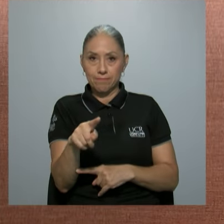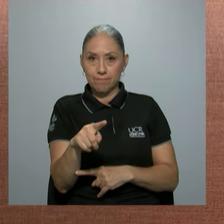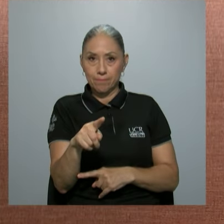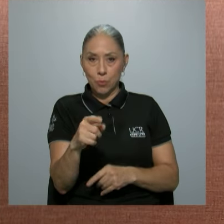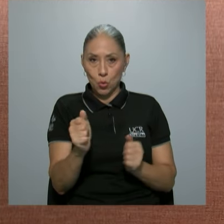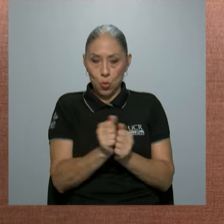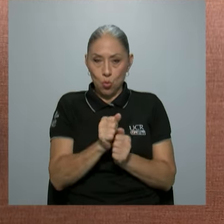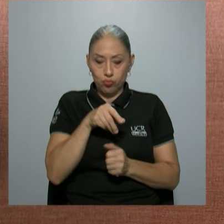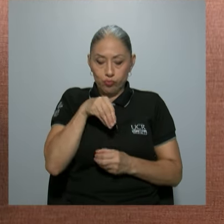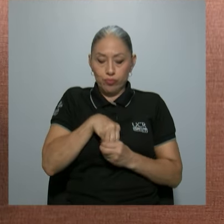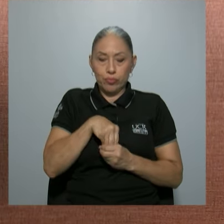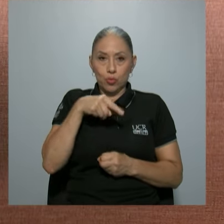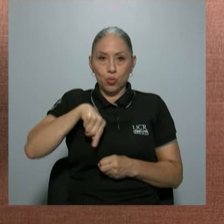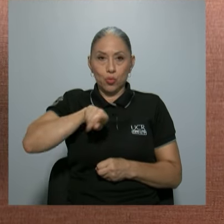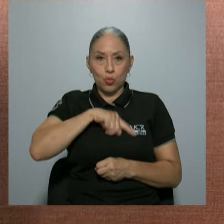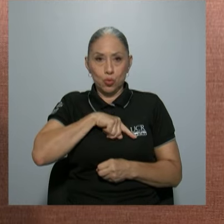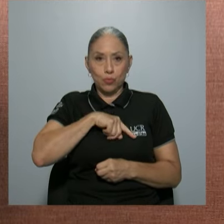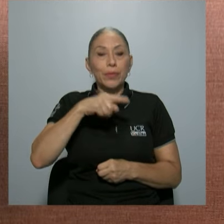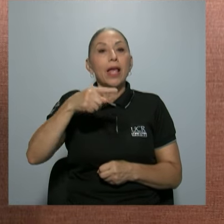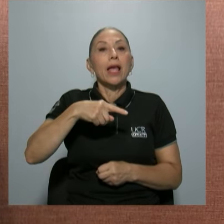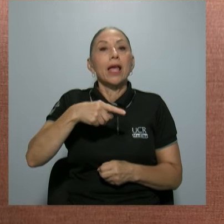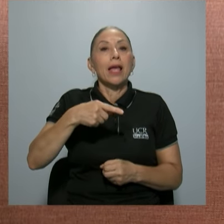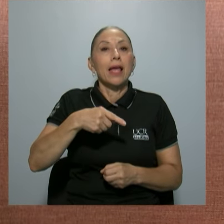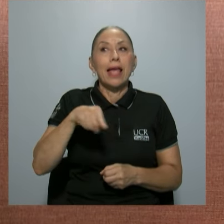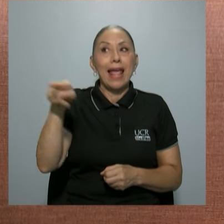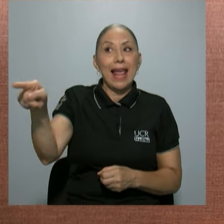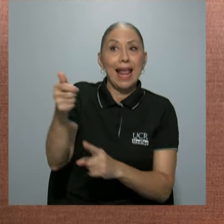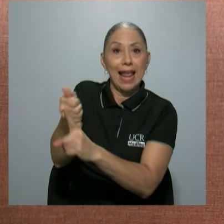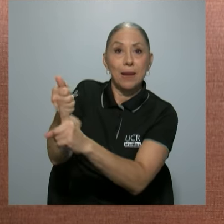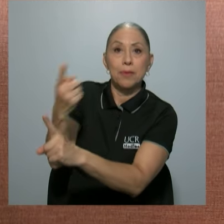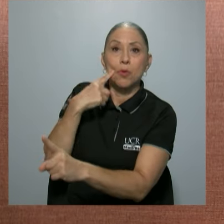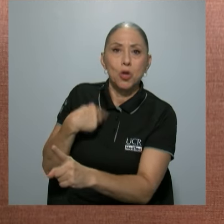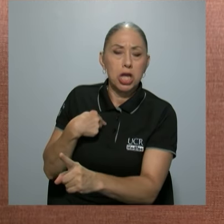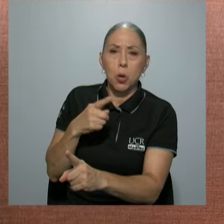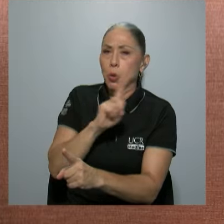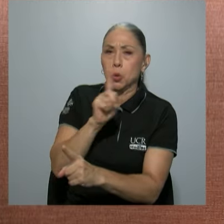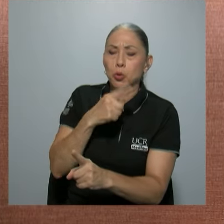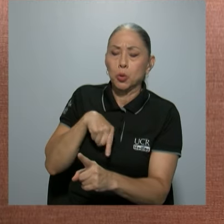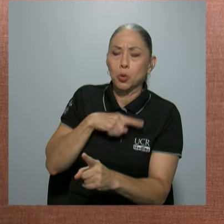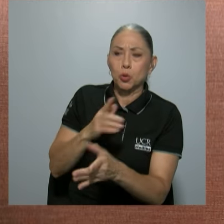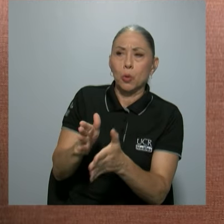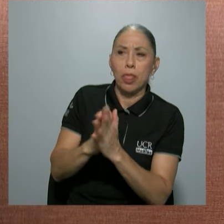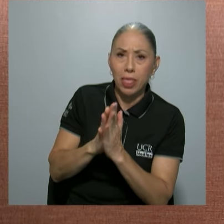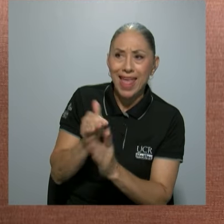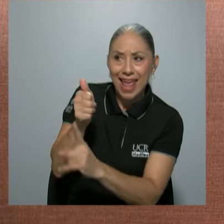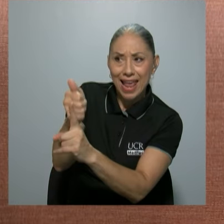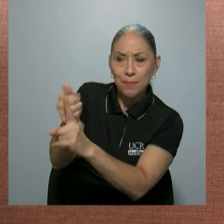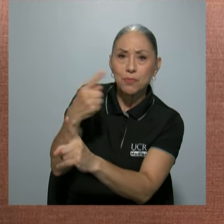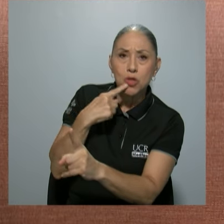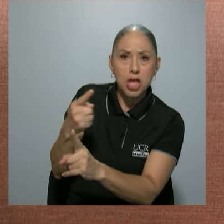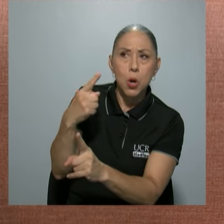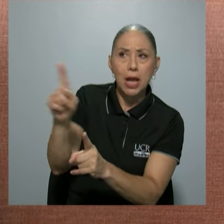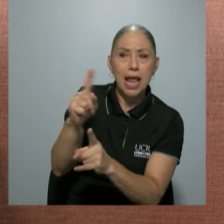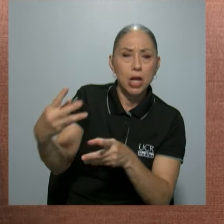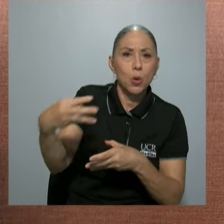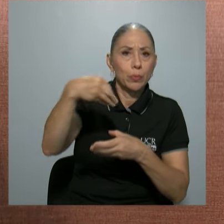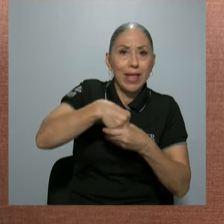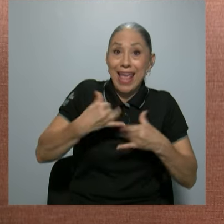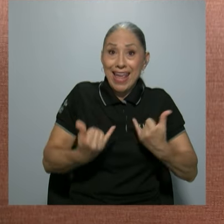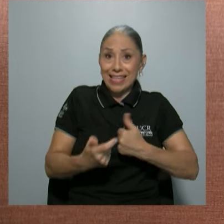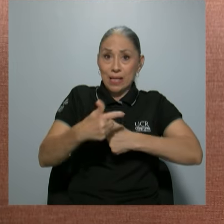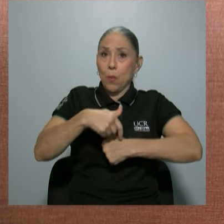solicitado que, aunque él fue el que nos dijo, ni siquiera tuvimos que solicitarlo, él dijo que él ni está en este momento en la alcaldía, ni